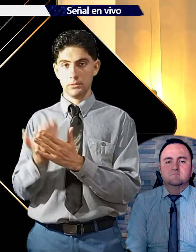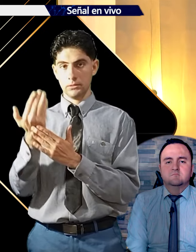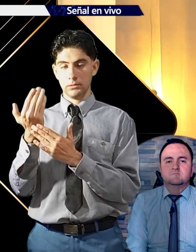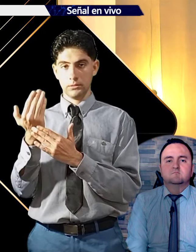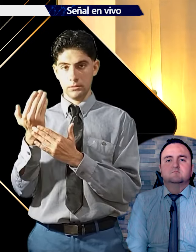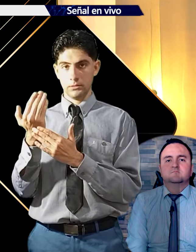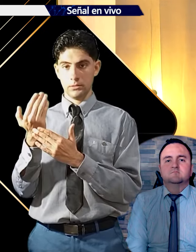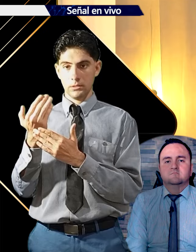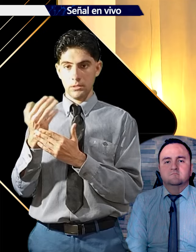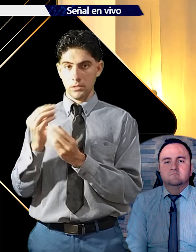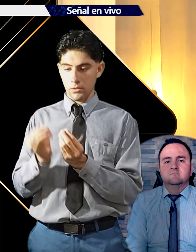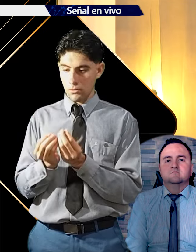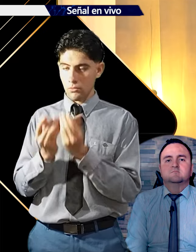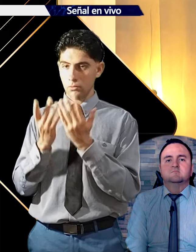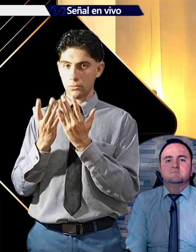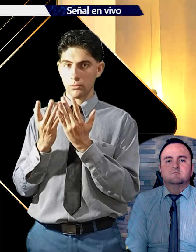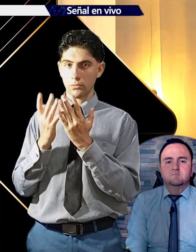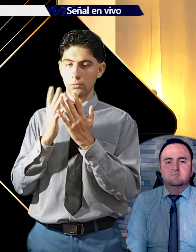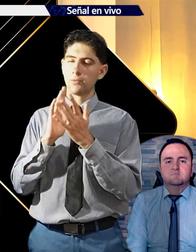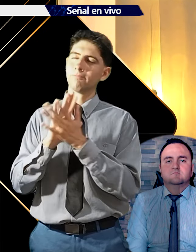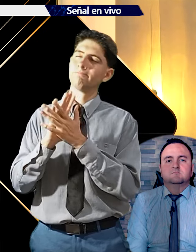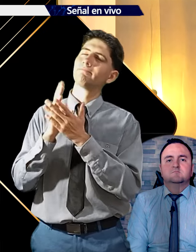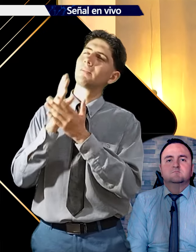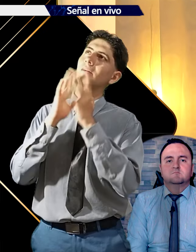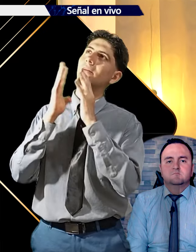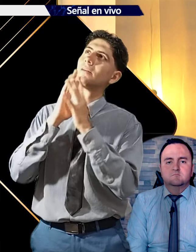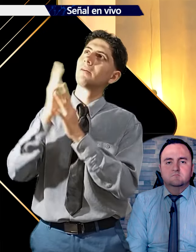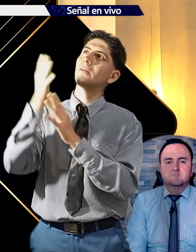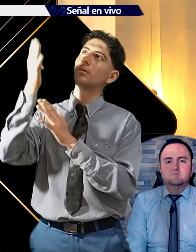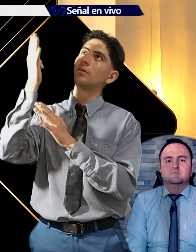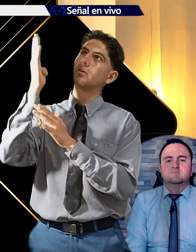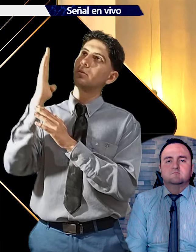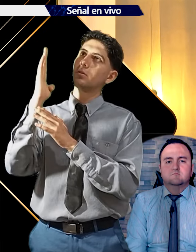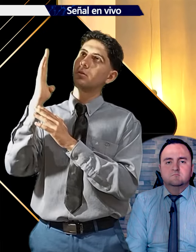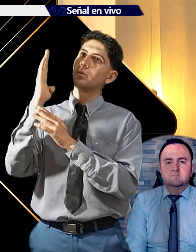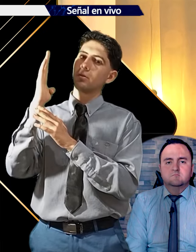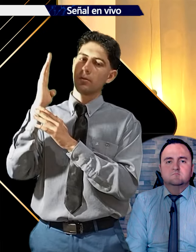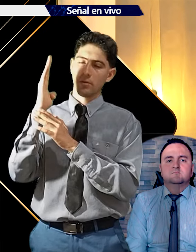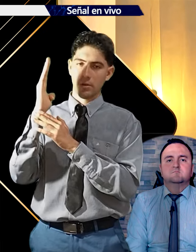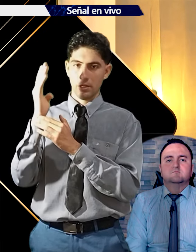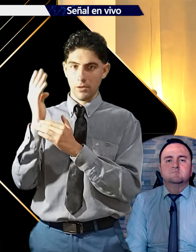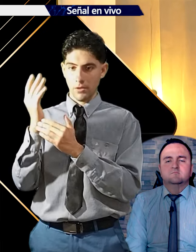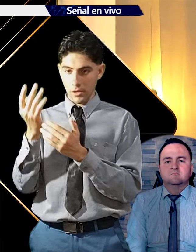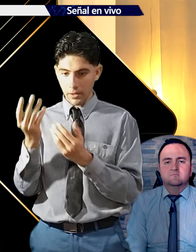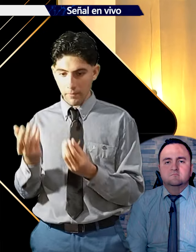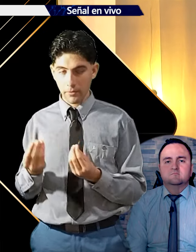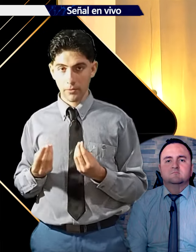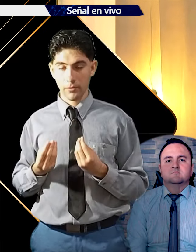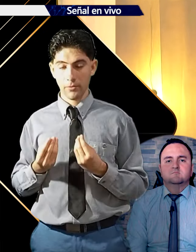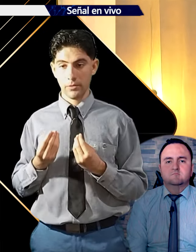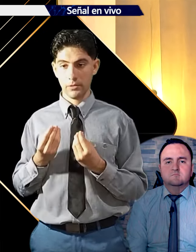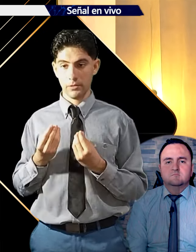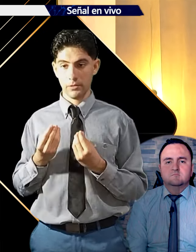culto habla con Dios, en el culto que Dios te hable, y después del culto hablo con mis hermanos. Y eso fue